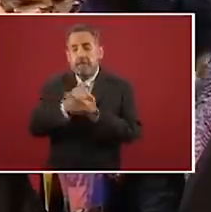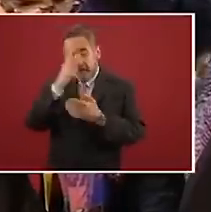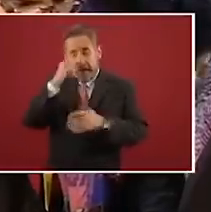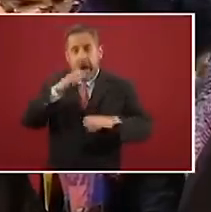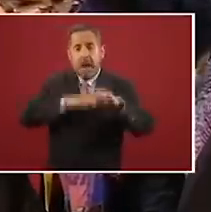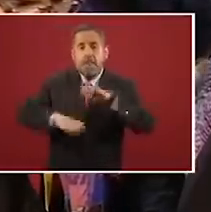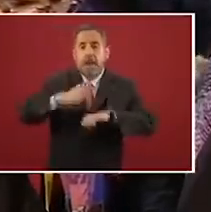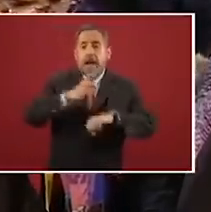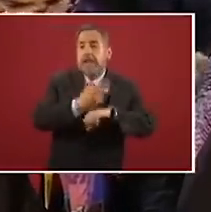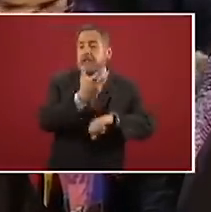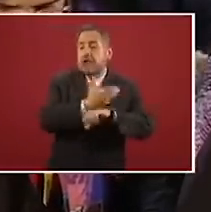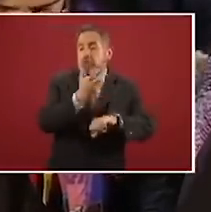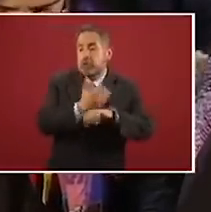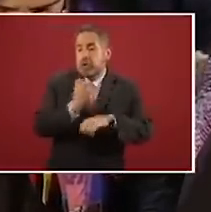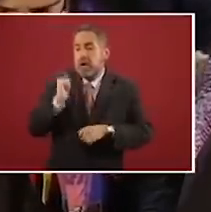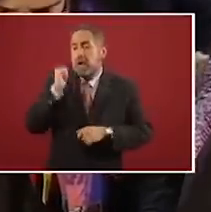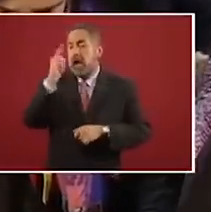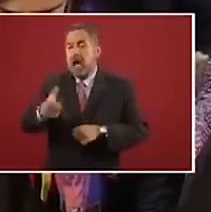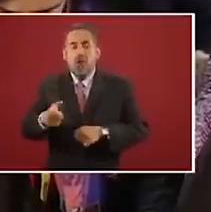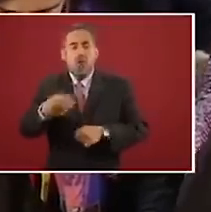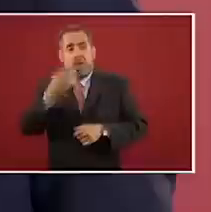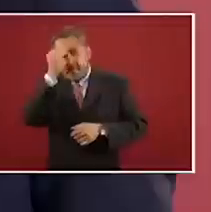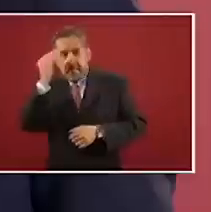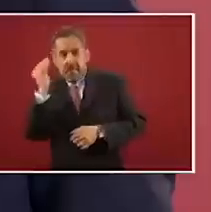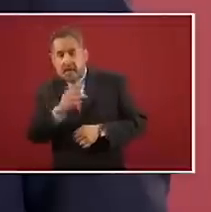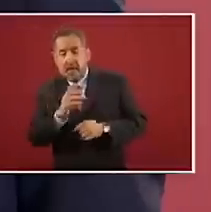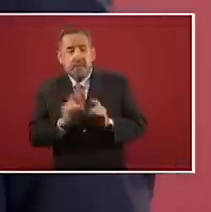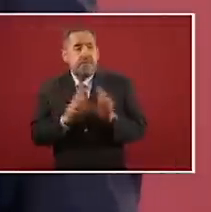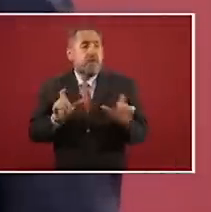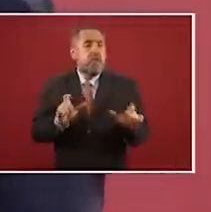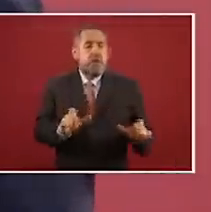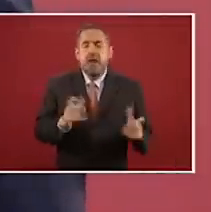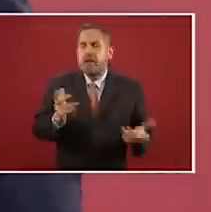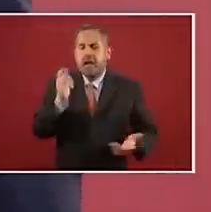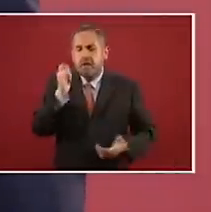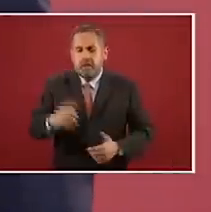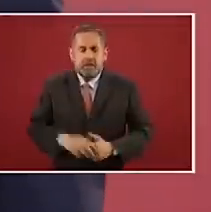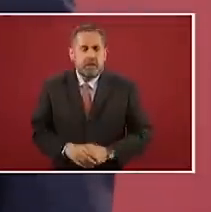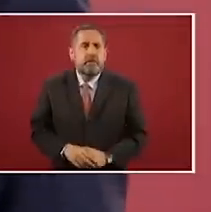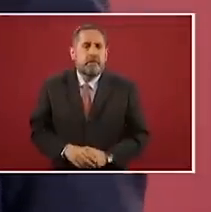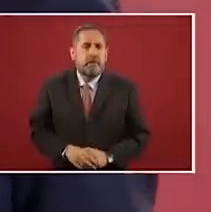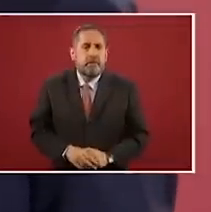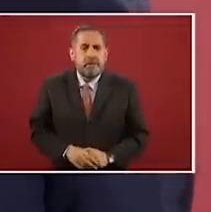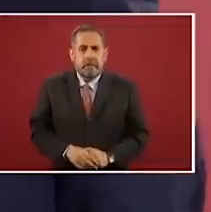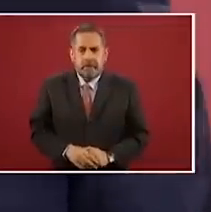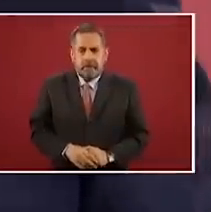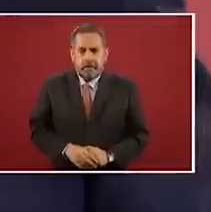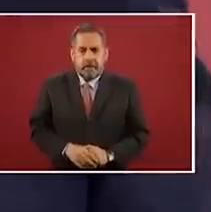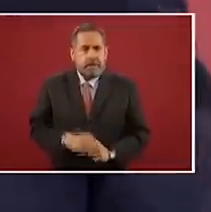para evitar cualquier tipo de amenaza? Bueno, nosotros